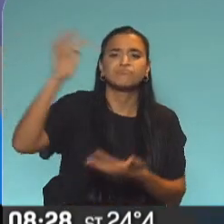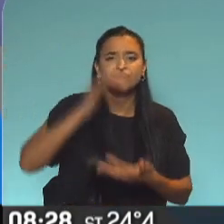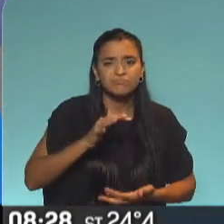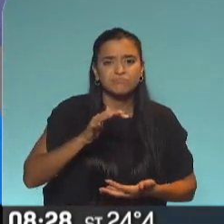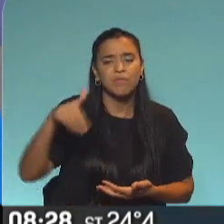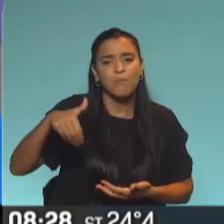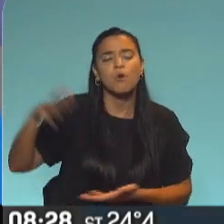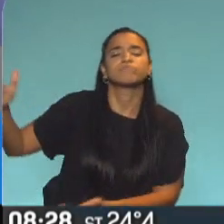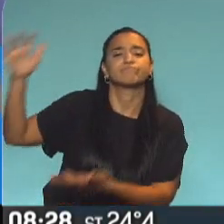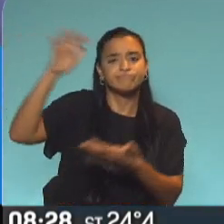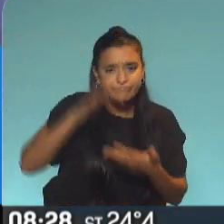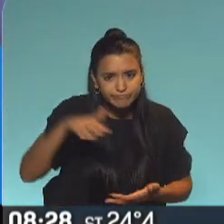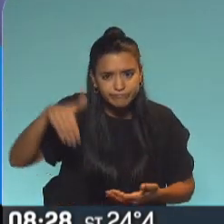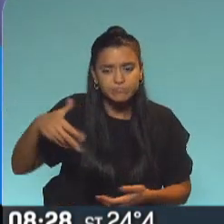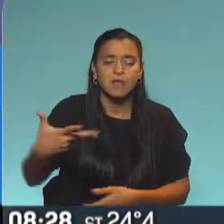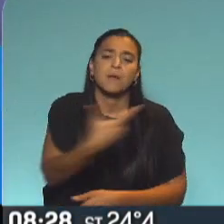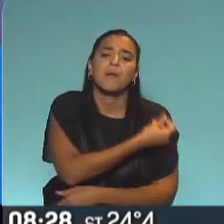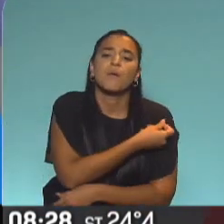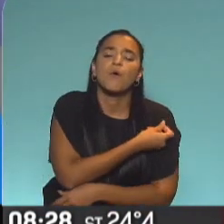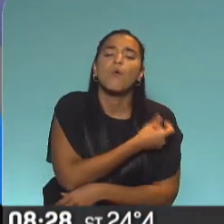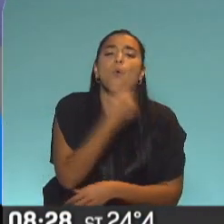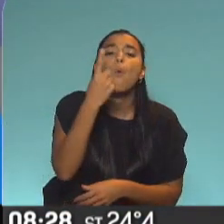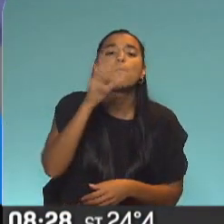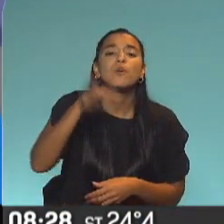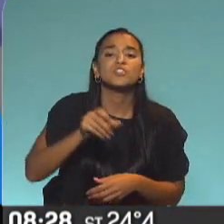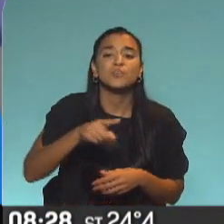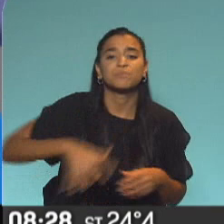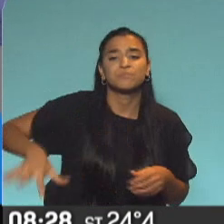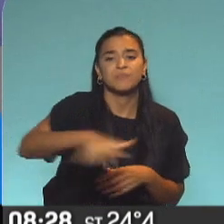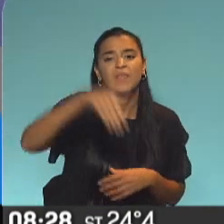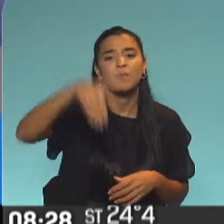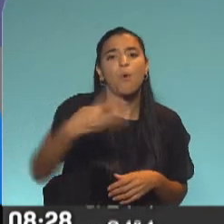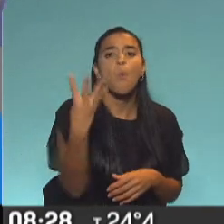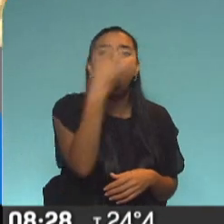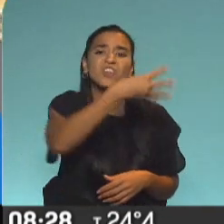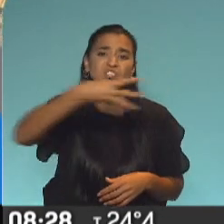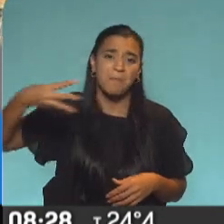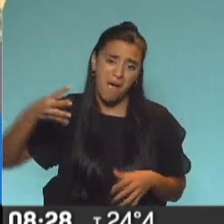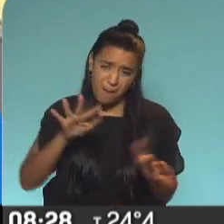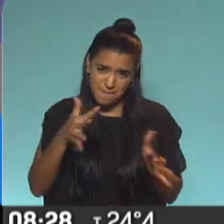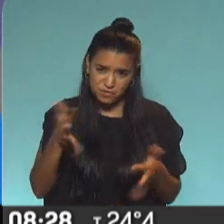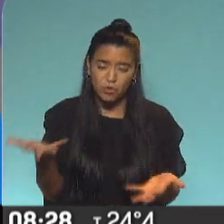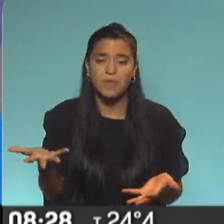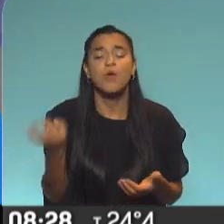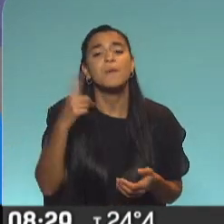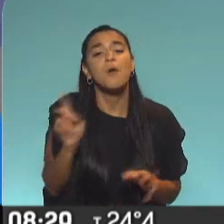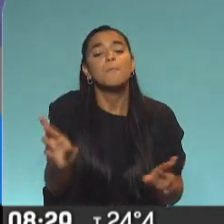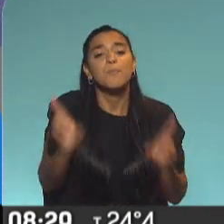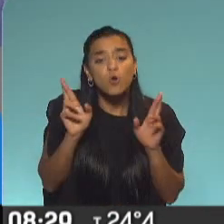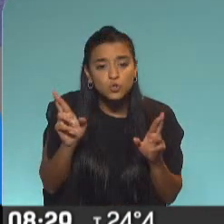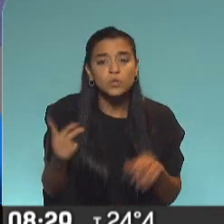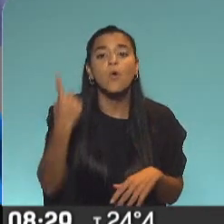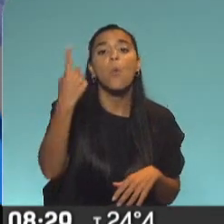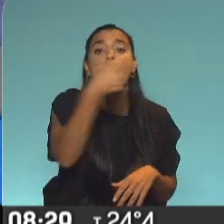principio. Para inmunizar a 1% de la población tardamos 4 semanas más o menos. Pero por suerte tardamos